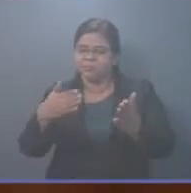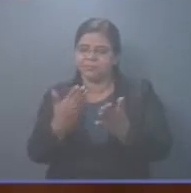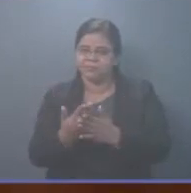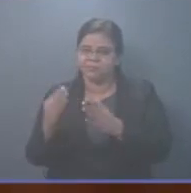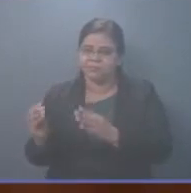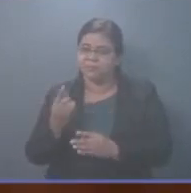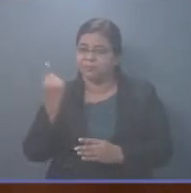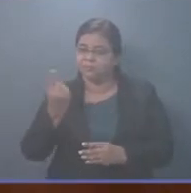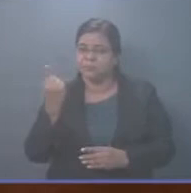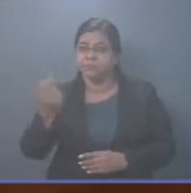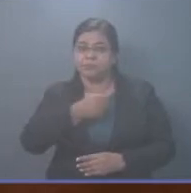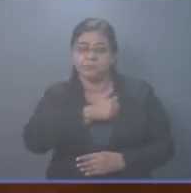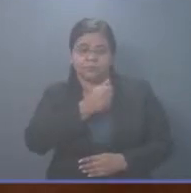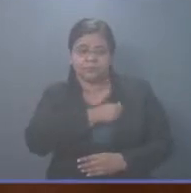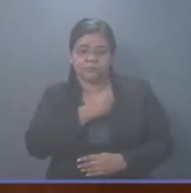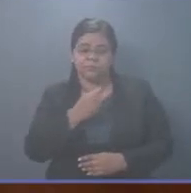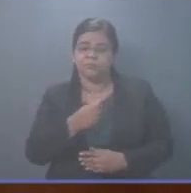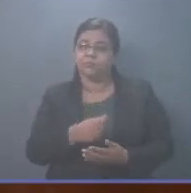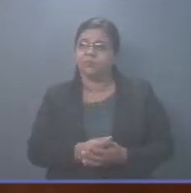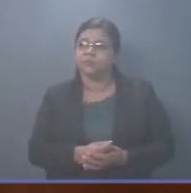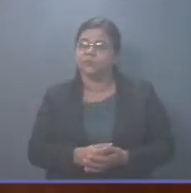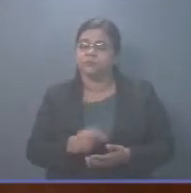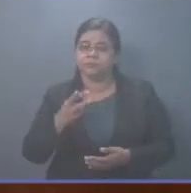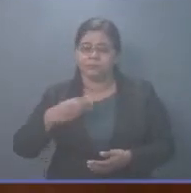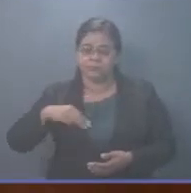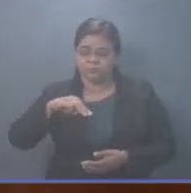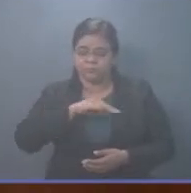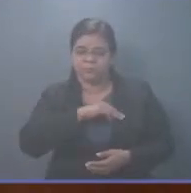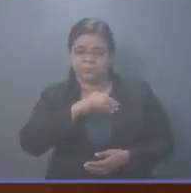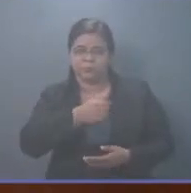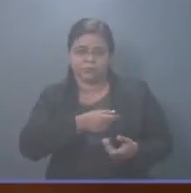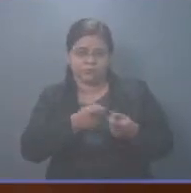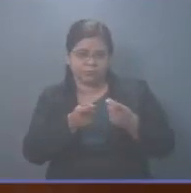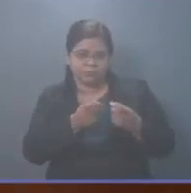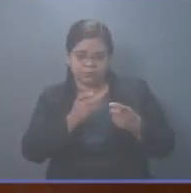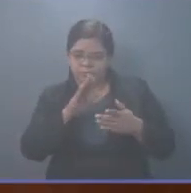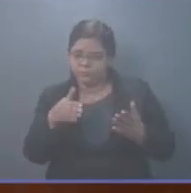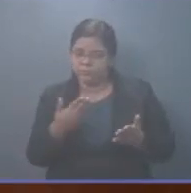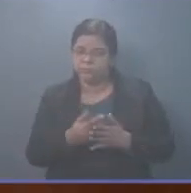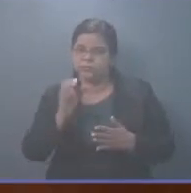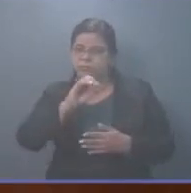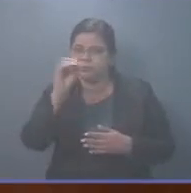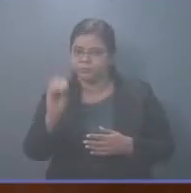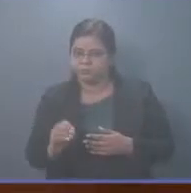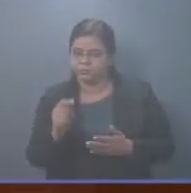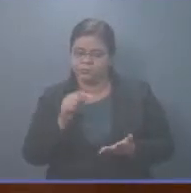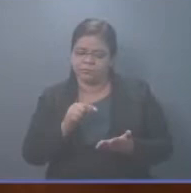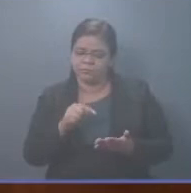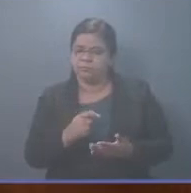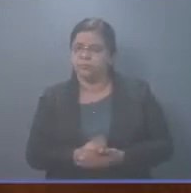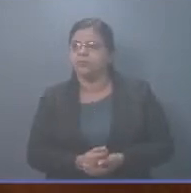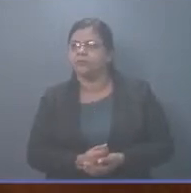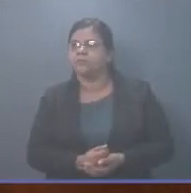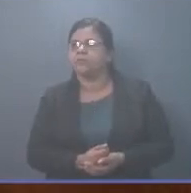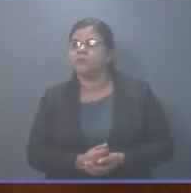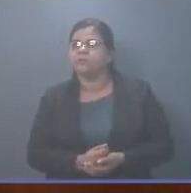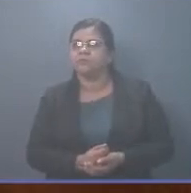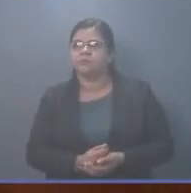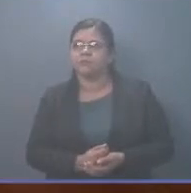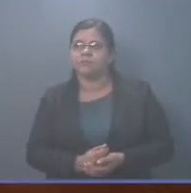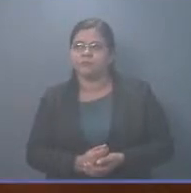atribución al viceministerio pues de que regule el porcentaje directamente, presidente.